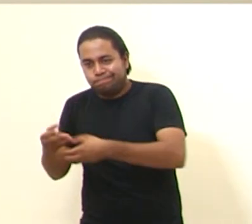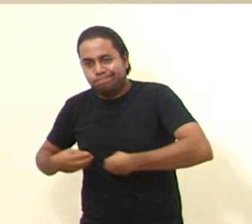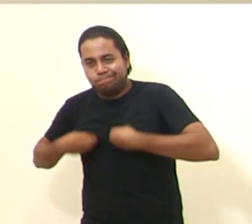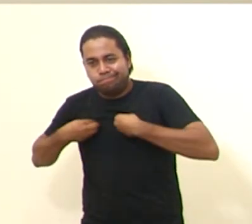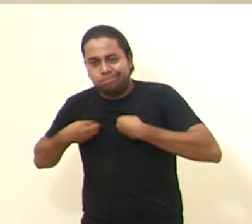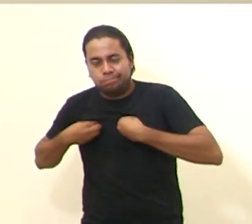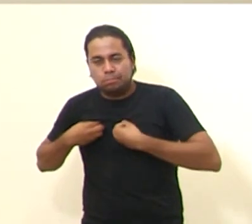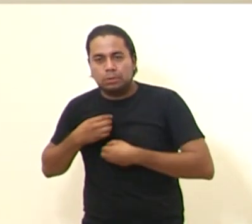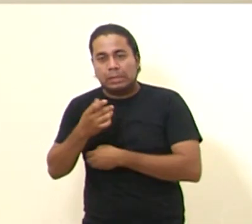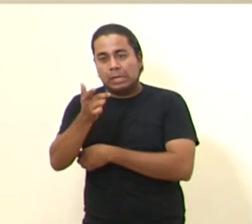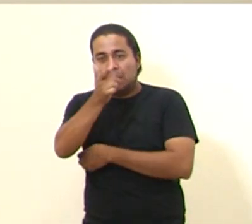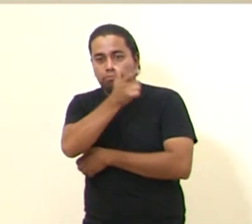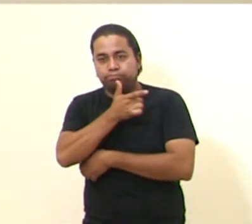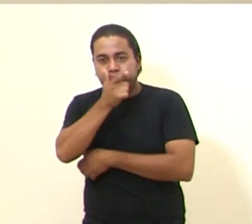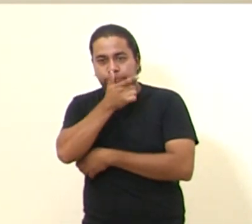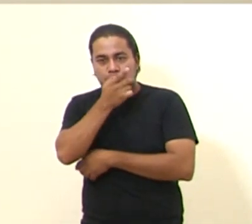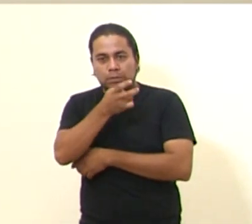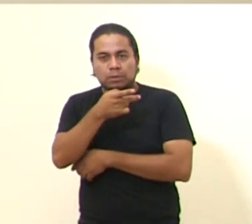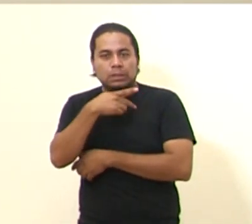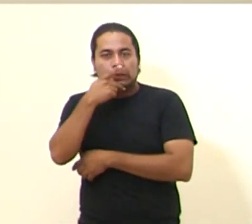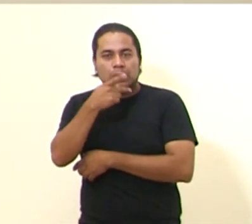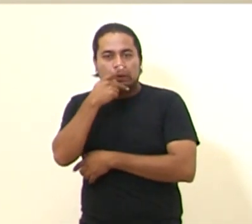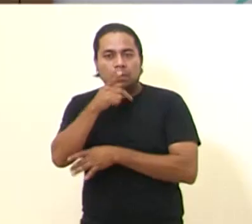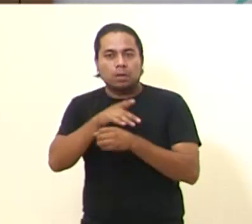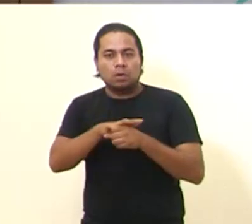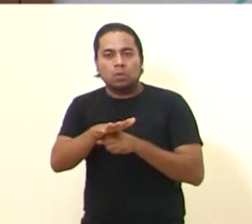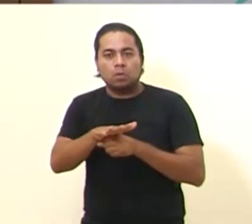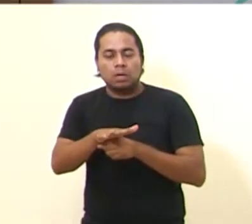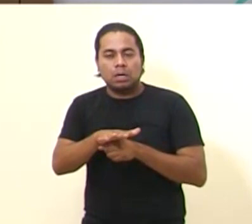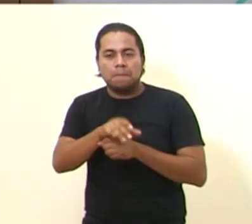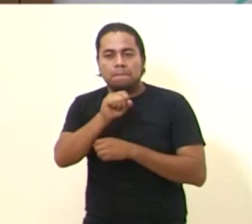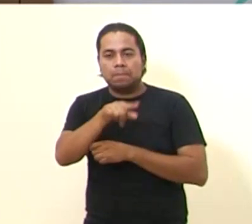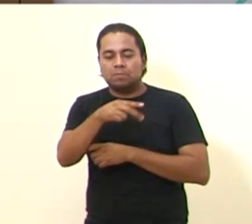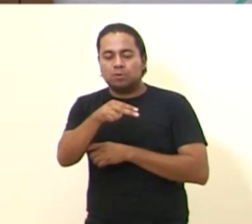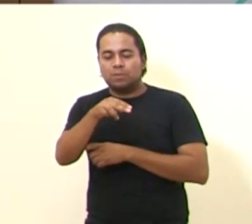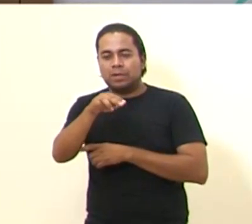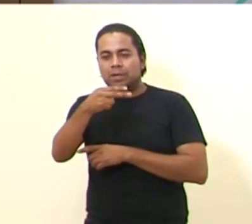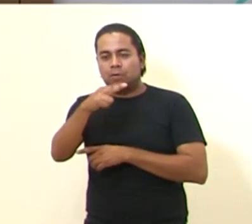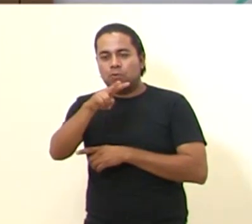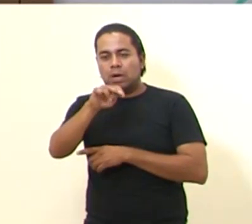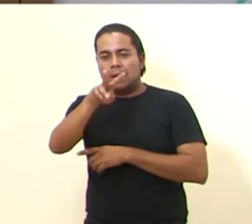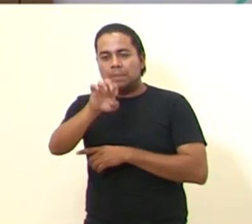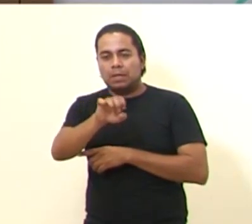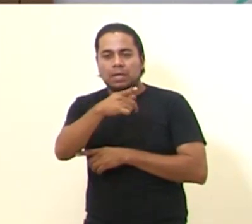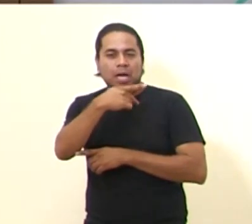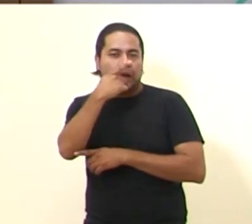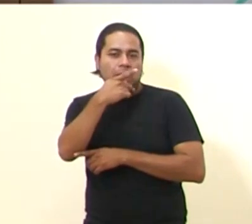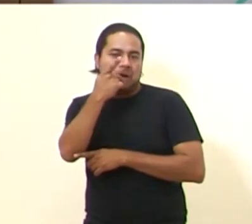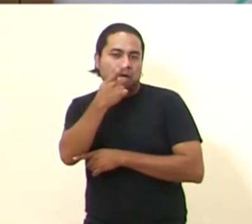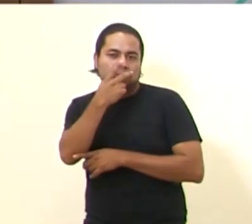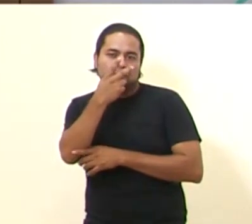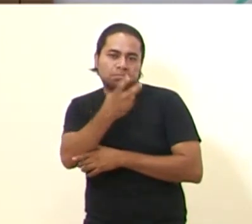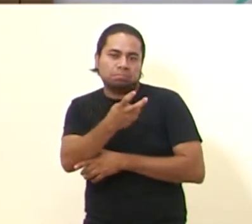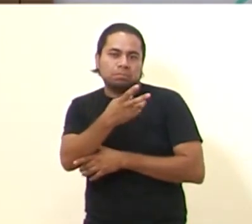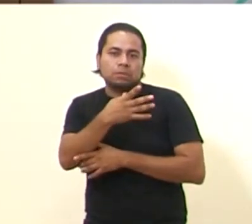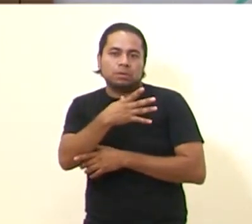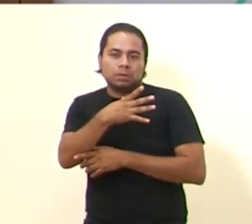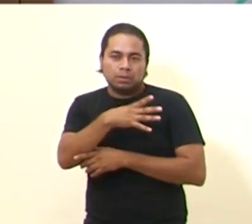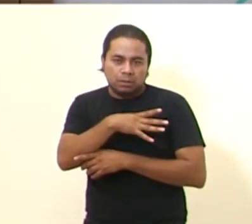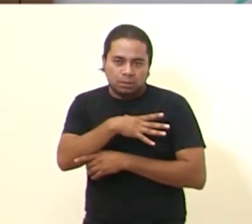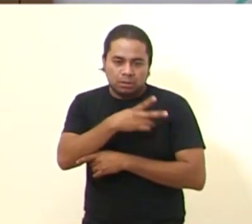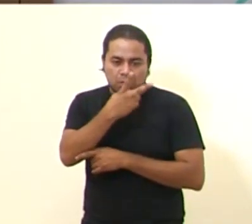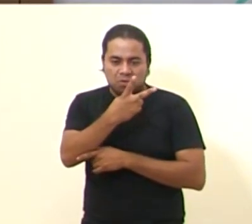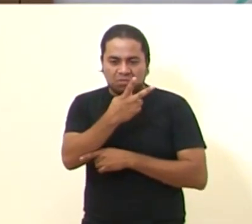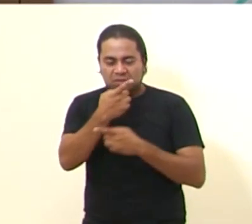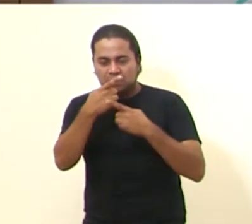lengua, dice aquí, los Guabes hablan el idioma del mismo nombre. De acuerdo al INLI, el Guabe cuenta con